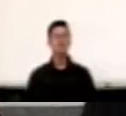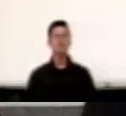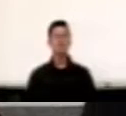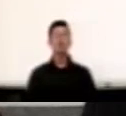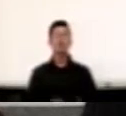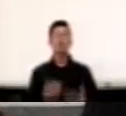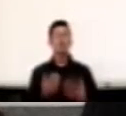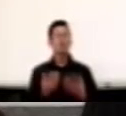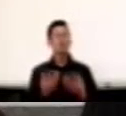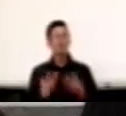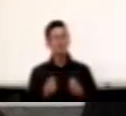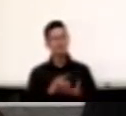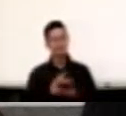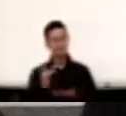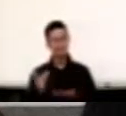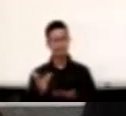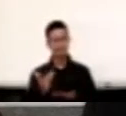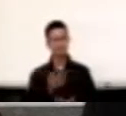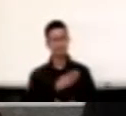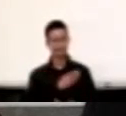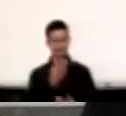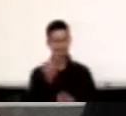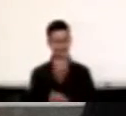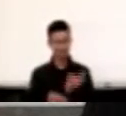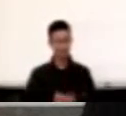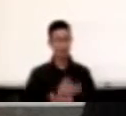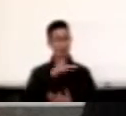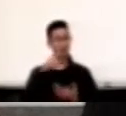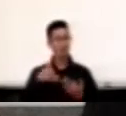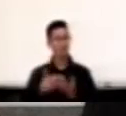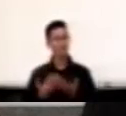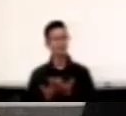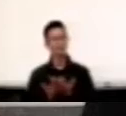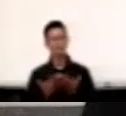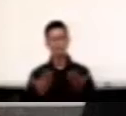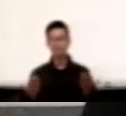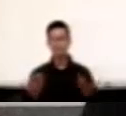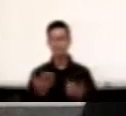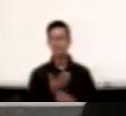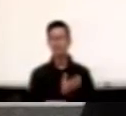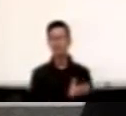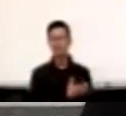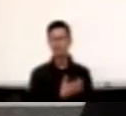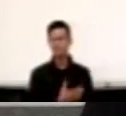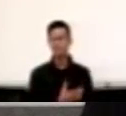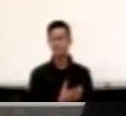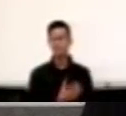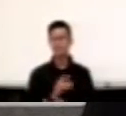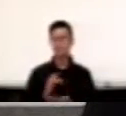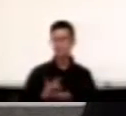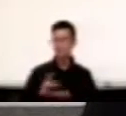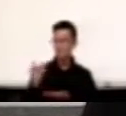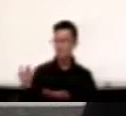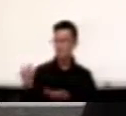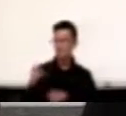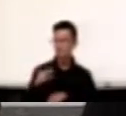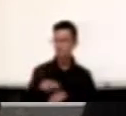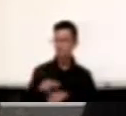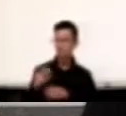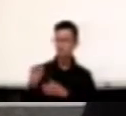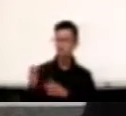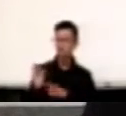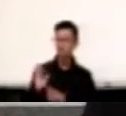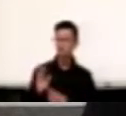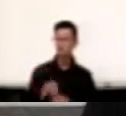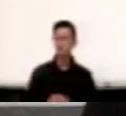Muchas gracias. Muy buenas tardes tengan todas las personas que el día de hoy nos acompañan. Te agradezco, doctor, por la presentación.